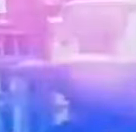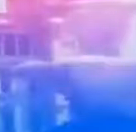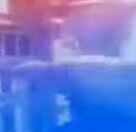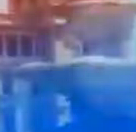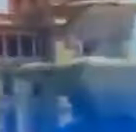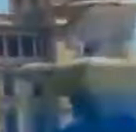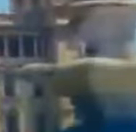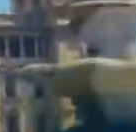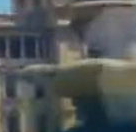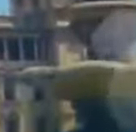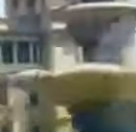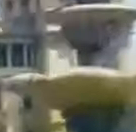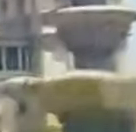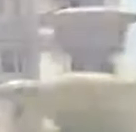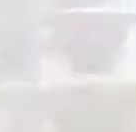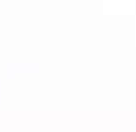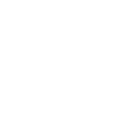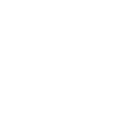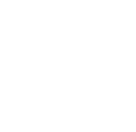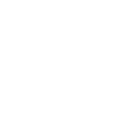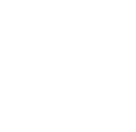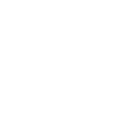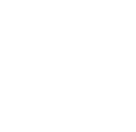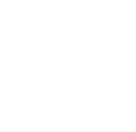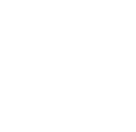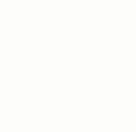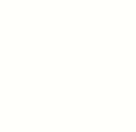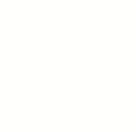mensaje para la nación.